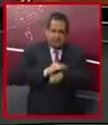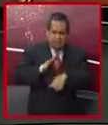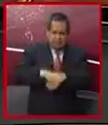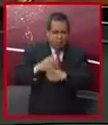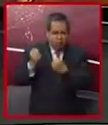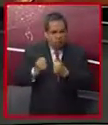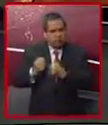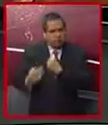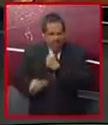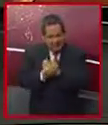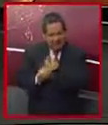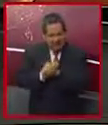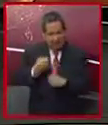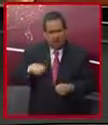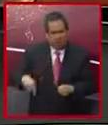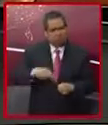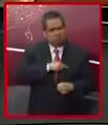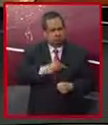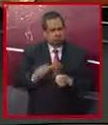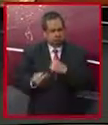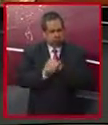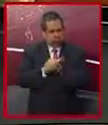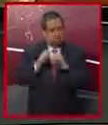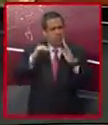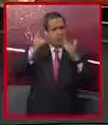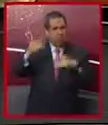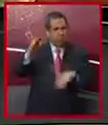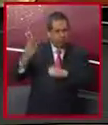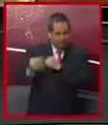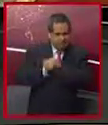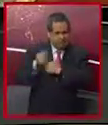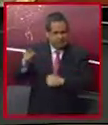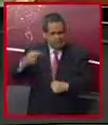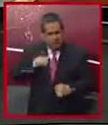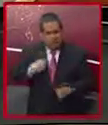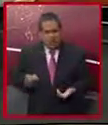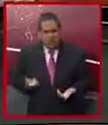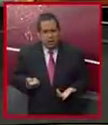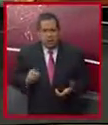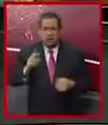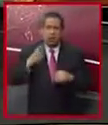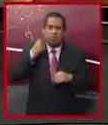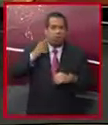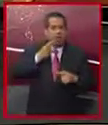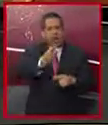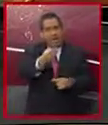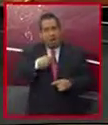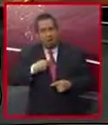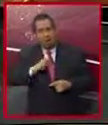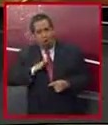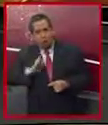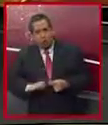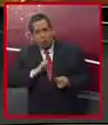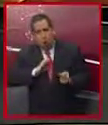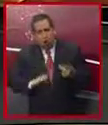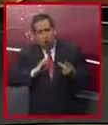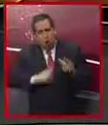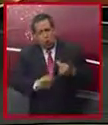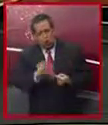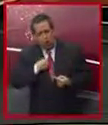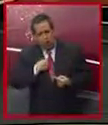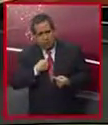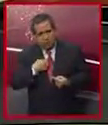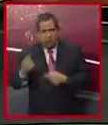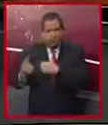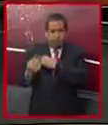más enérgica de los mexicanos en el exterior. ¿Por qué? Porque lo que hay es un discurso de odio que viene avanzando, no